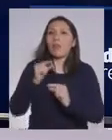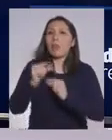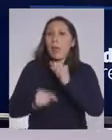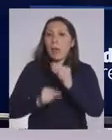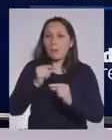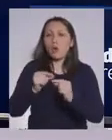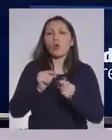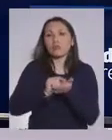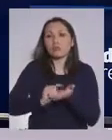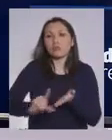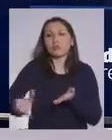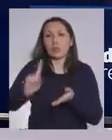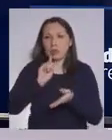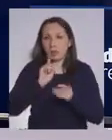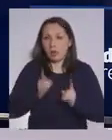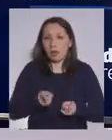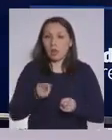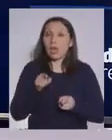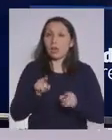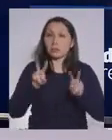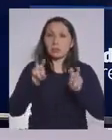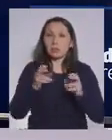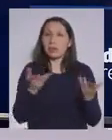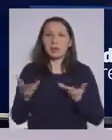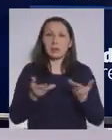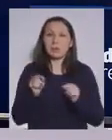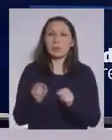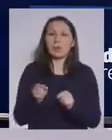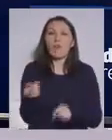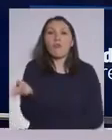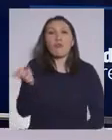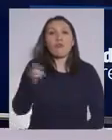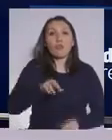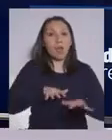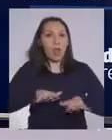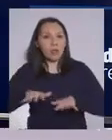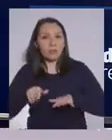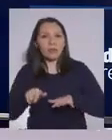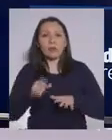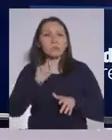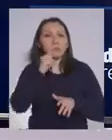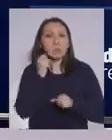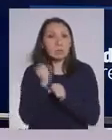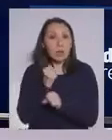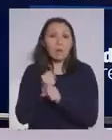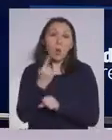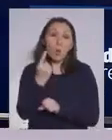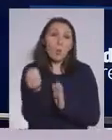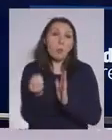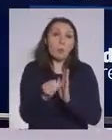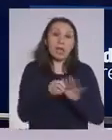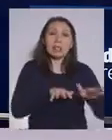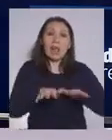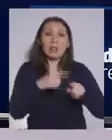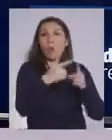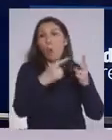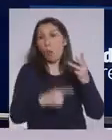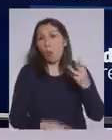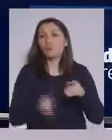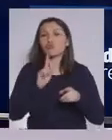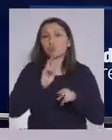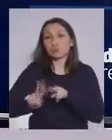progresiva que tenemos que tener esto dice relación con el retorno las actividades y la actividad laboral es una más de las actividades que se